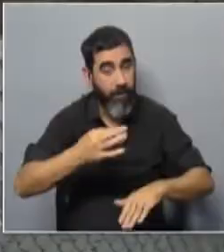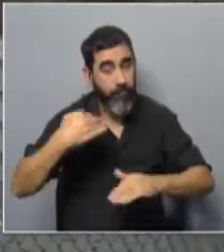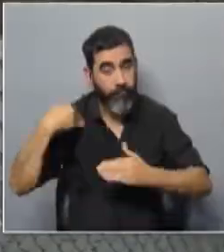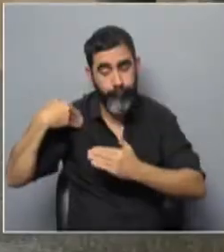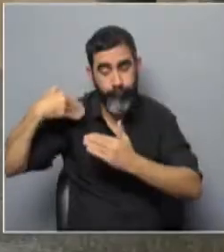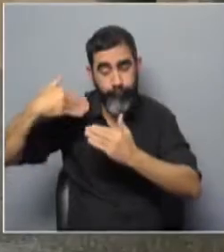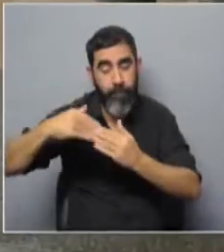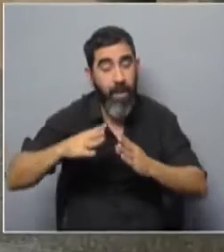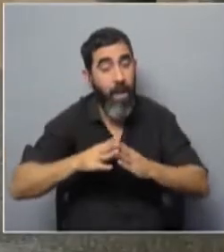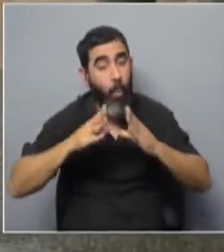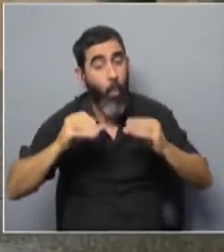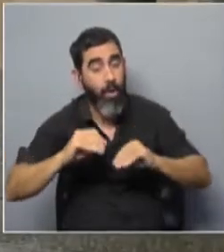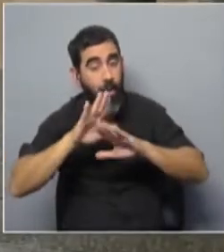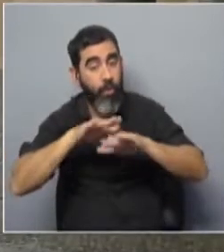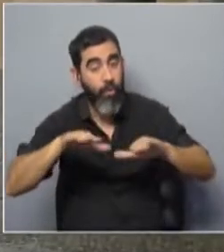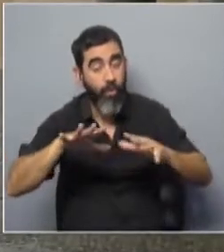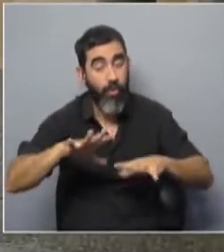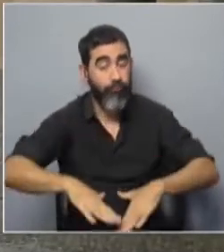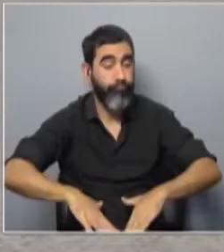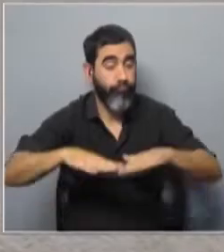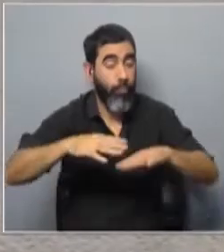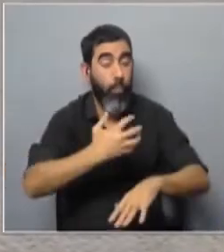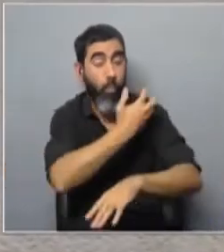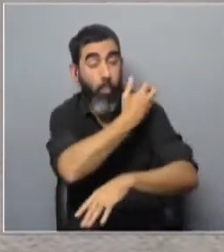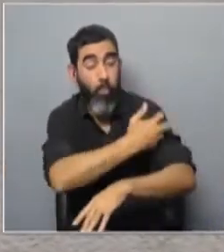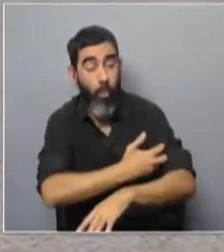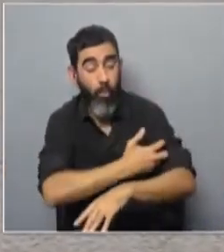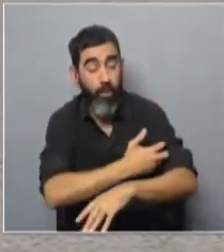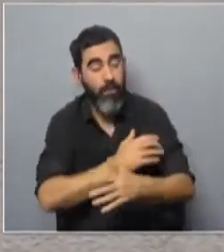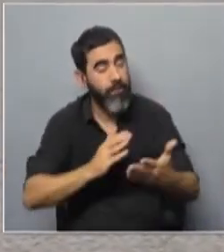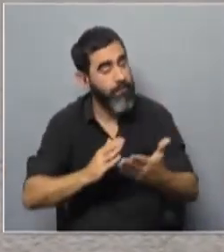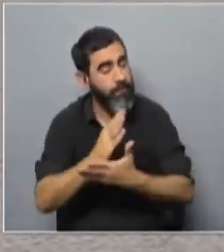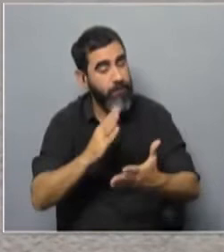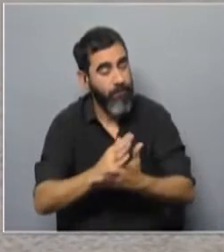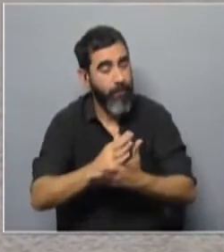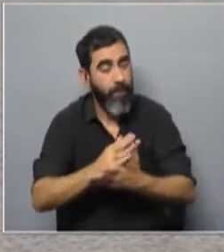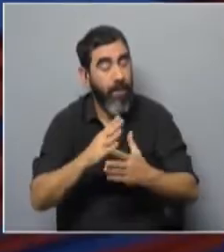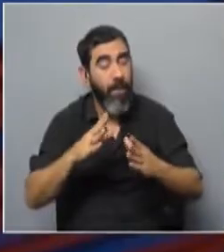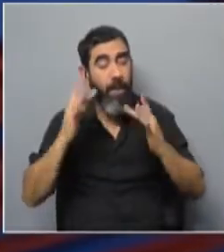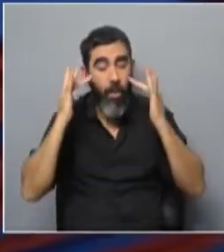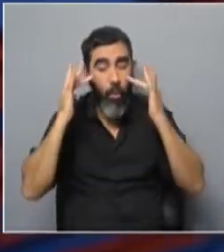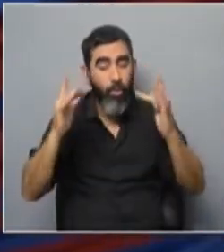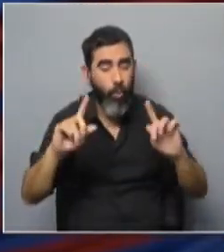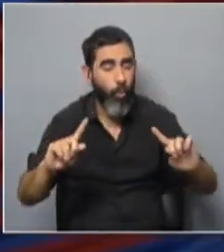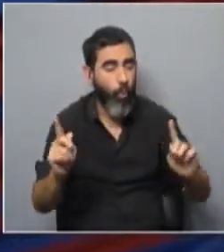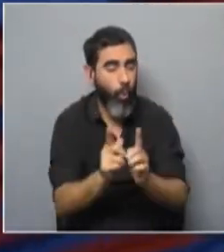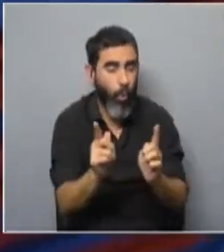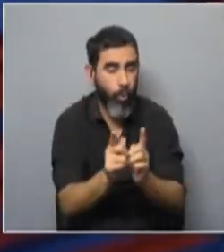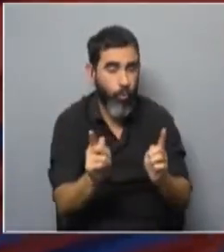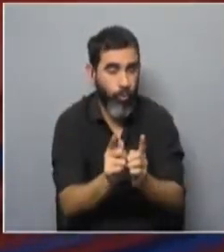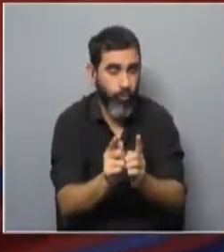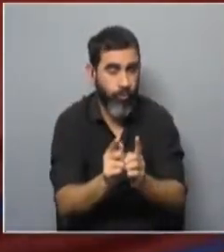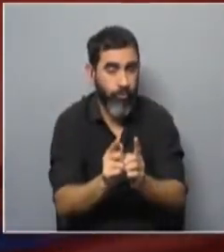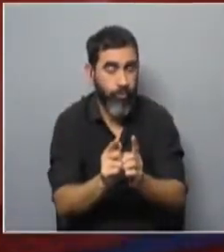trayectorias escolares de los niños que crecen en contextos de pobreza suelen ser trayectorias educativas más cortas, y tal